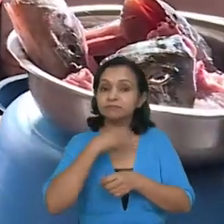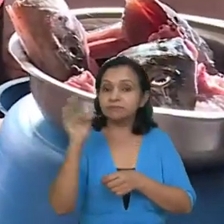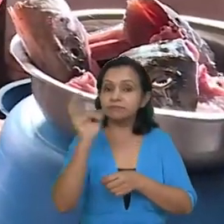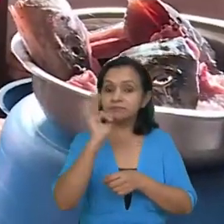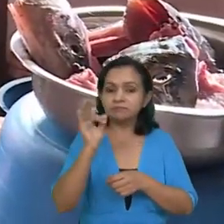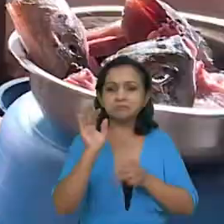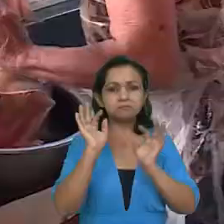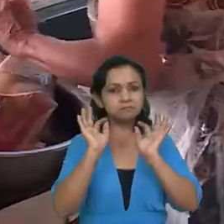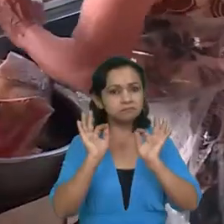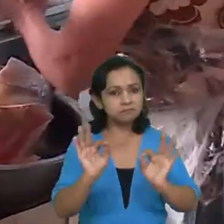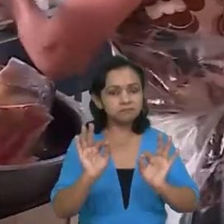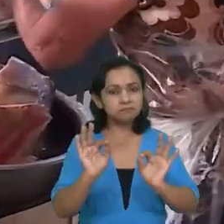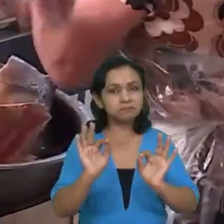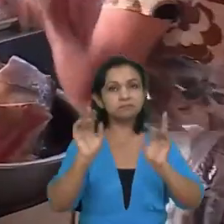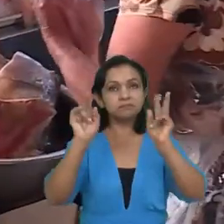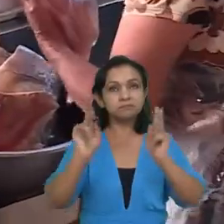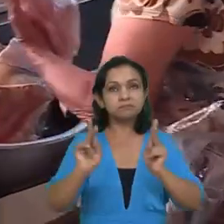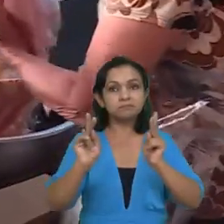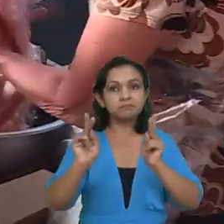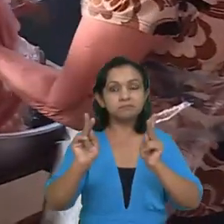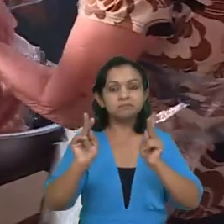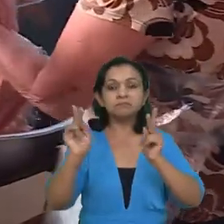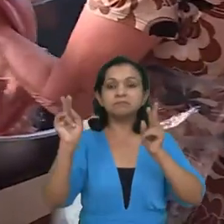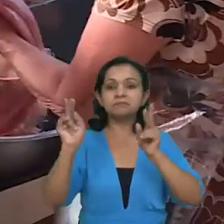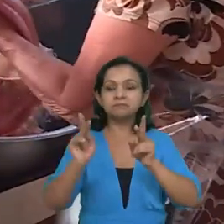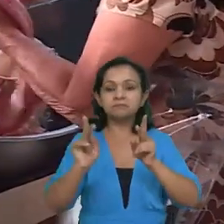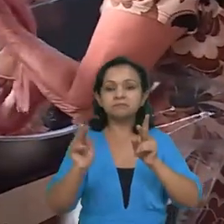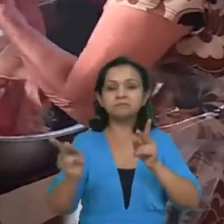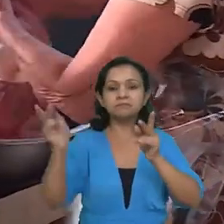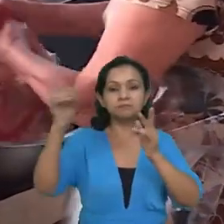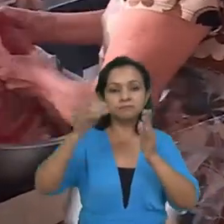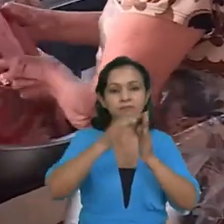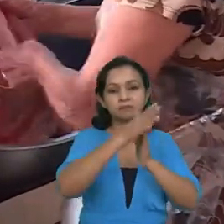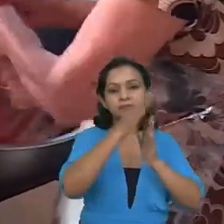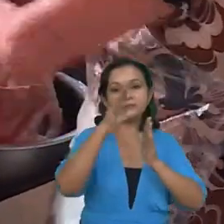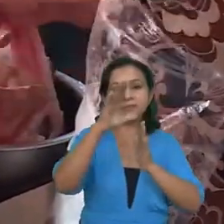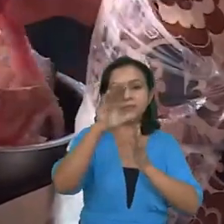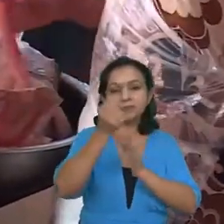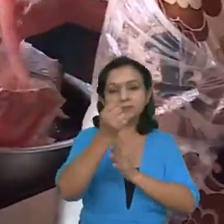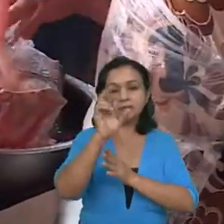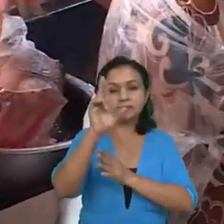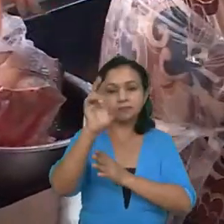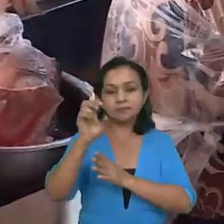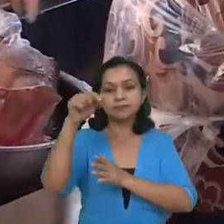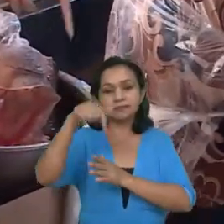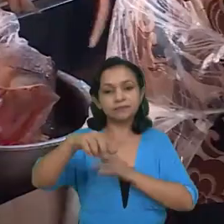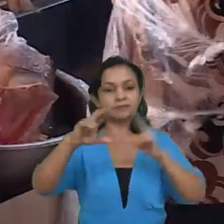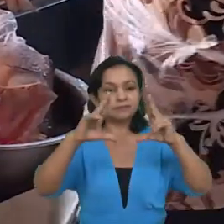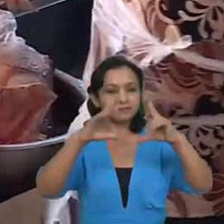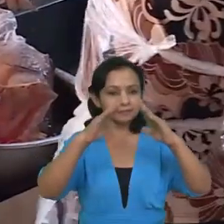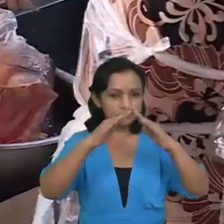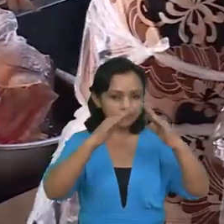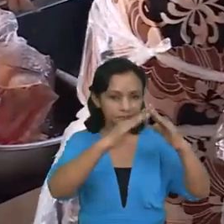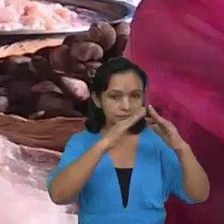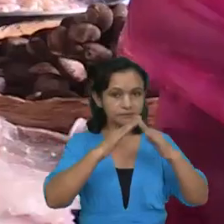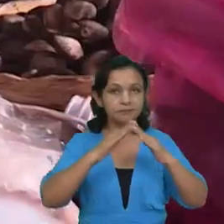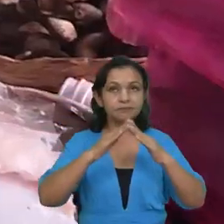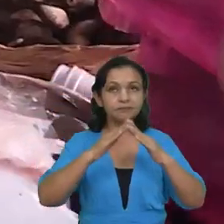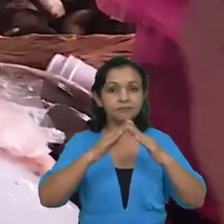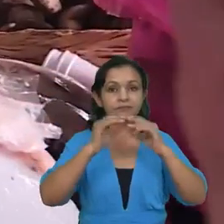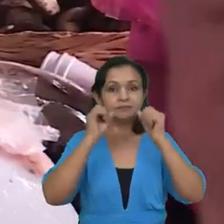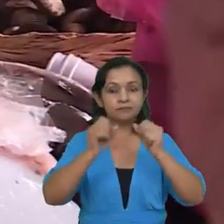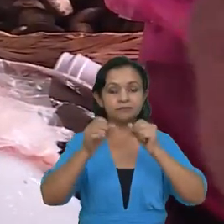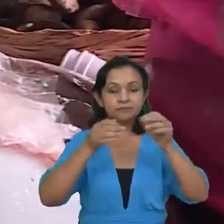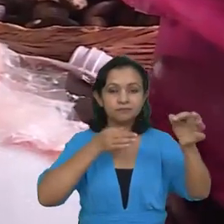frescura pues los comerciantes los traen de las playas de masachapa y casares directo a su hogar con cámara de rubén castro